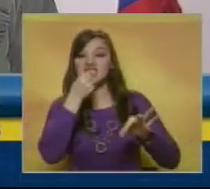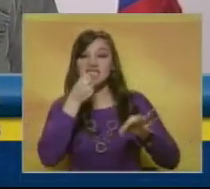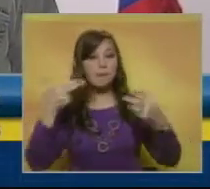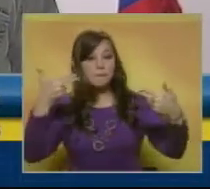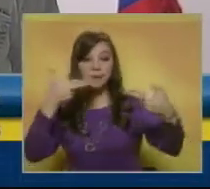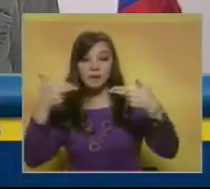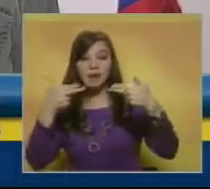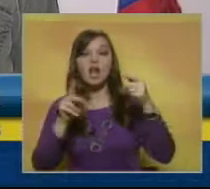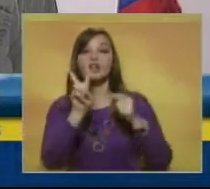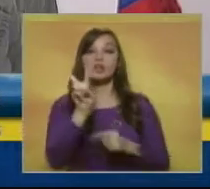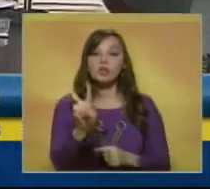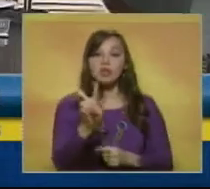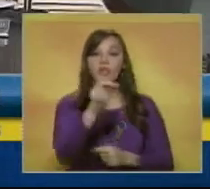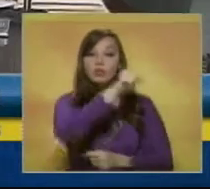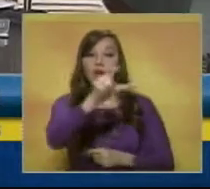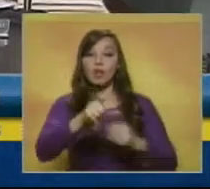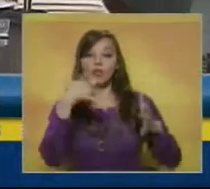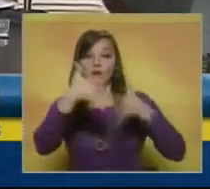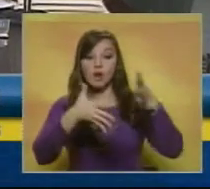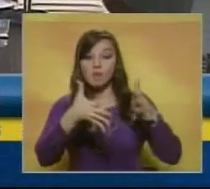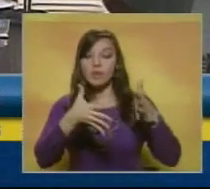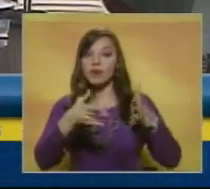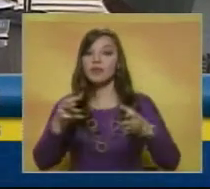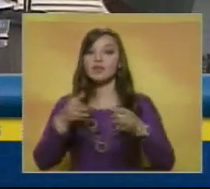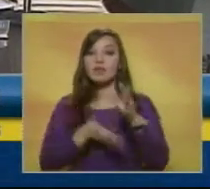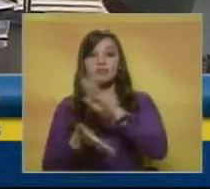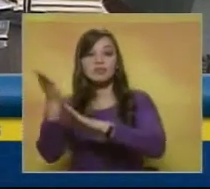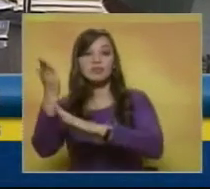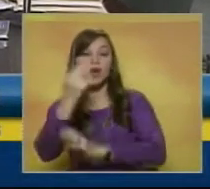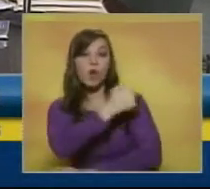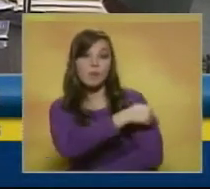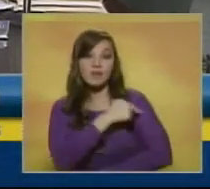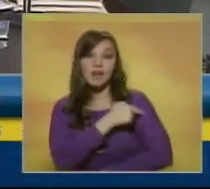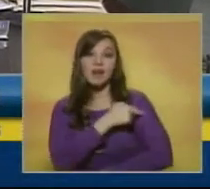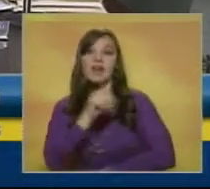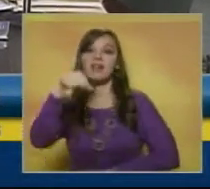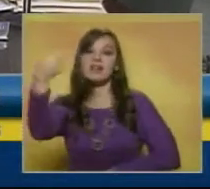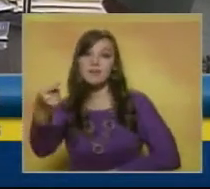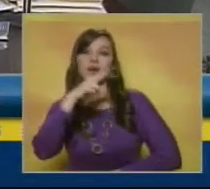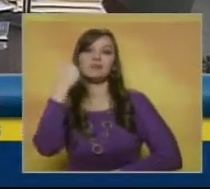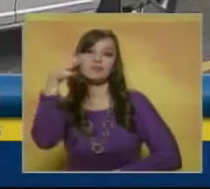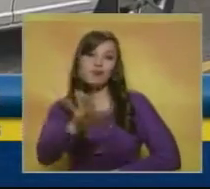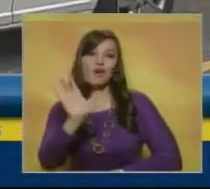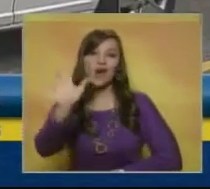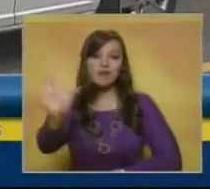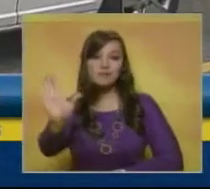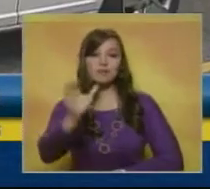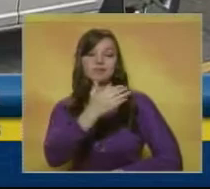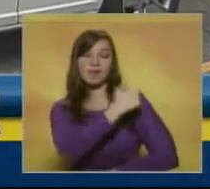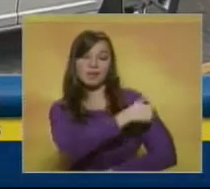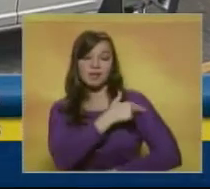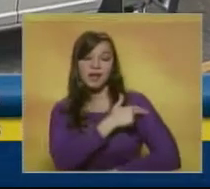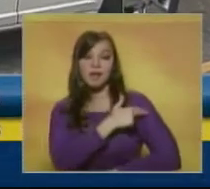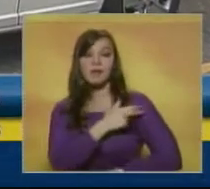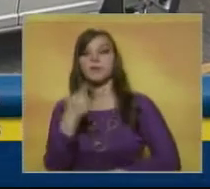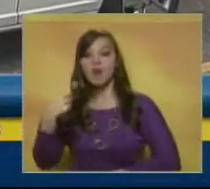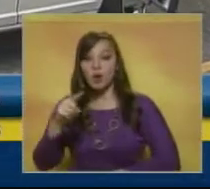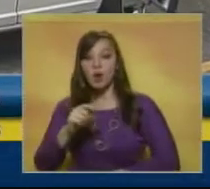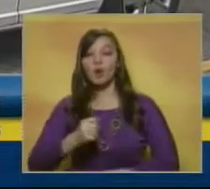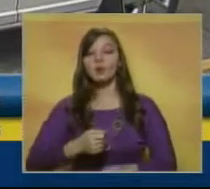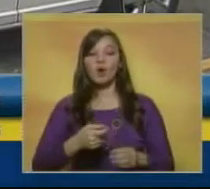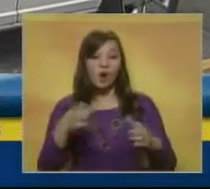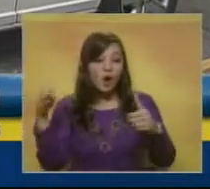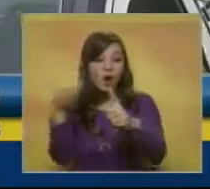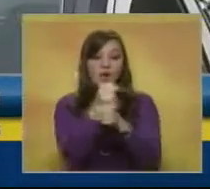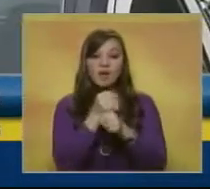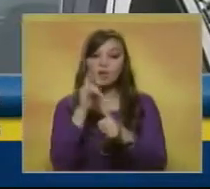sujetos fueron llevados al Pérez de León y murieron allí. A otro de los antisociales, la policía de Sucre los consiguió muerto en la